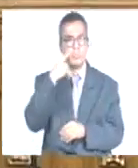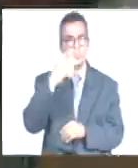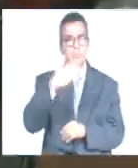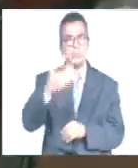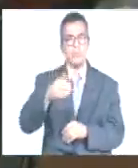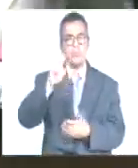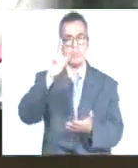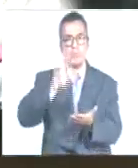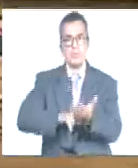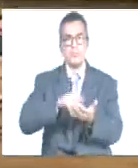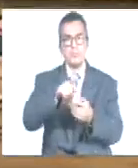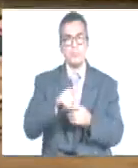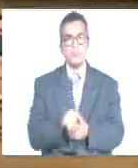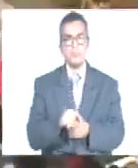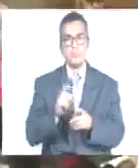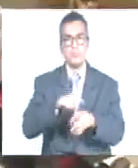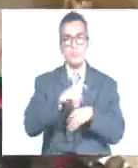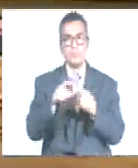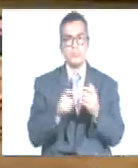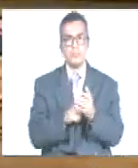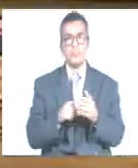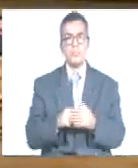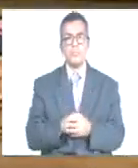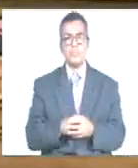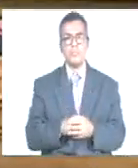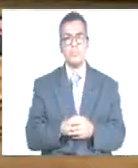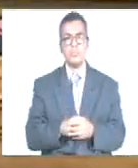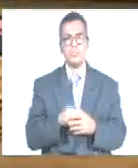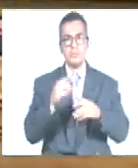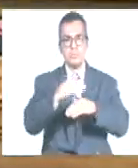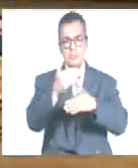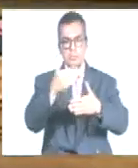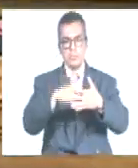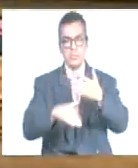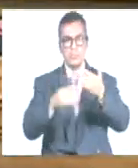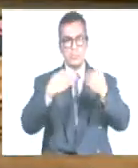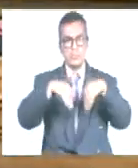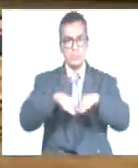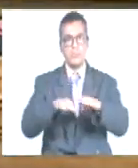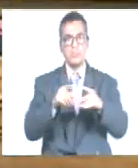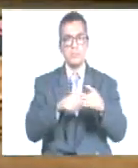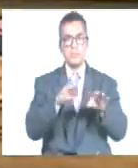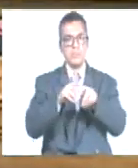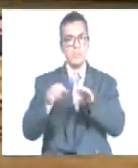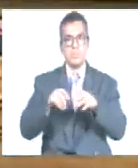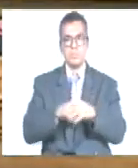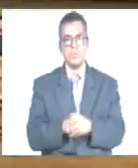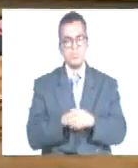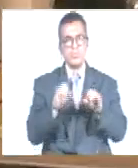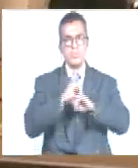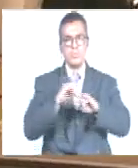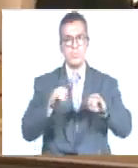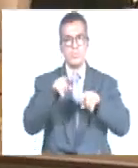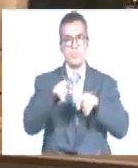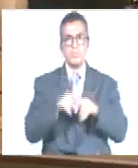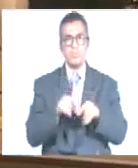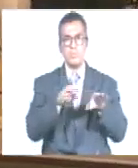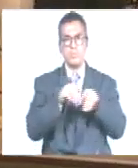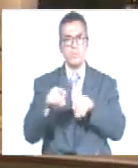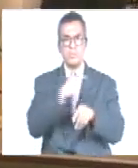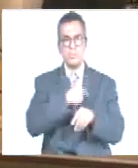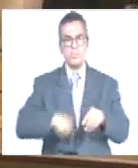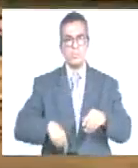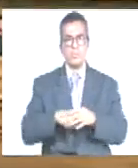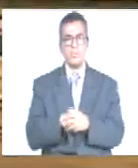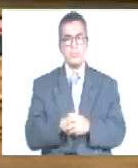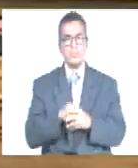Queda aprobado por mayoría calificada. Siguiente punto del orden del día, ciudadana secretaria. Agotada la agenda, ciudadano